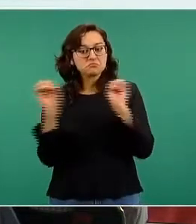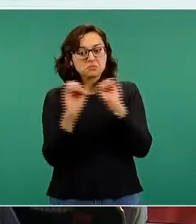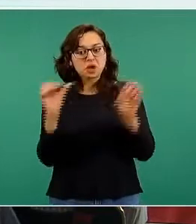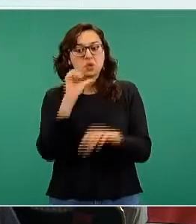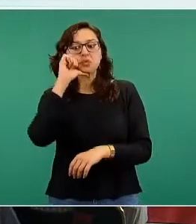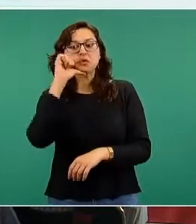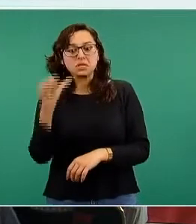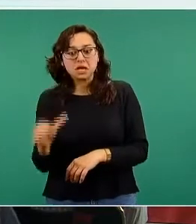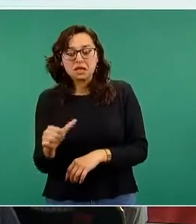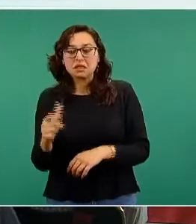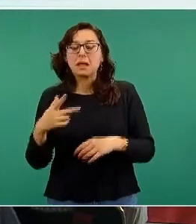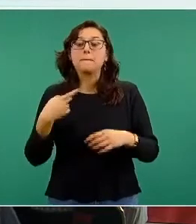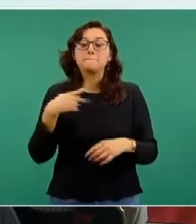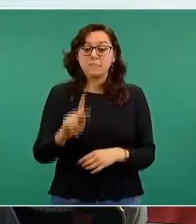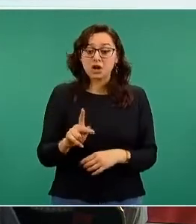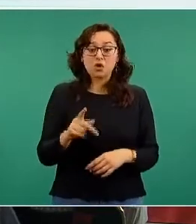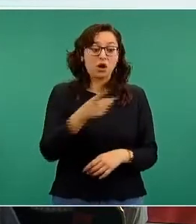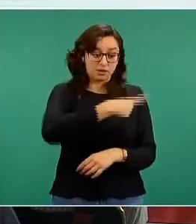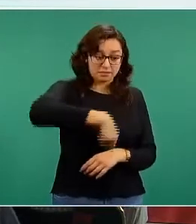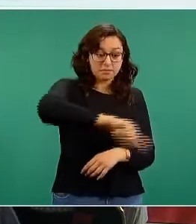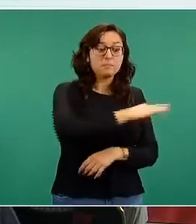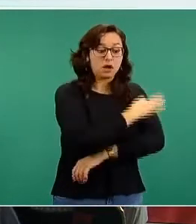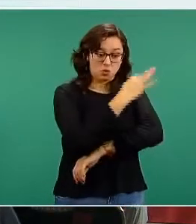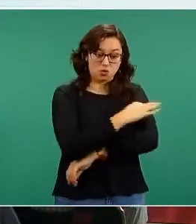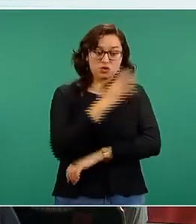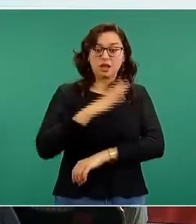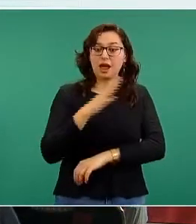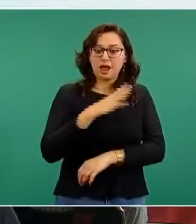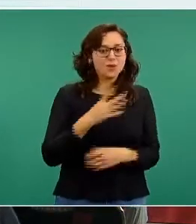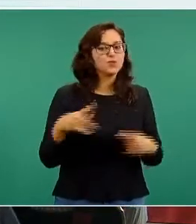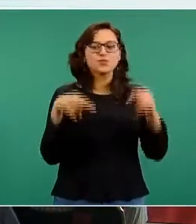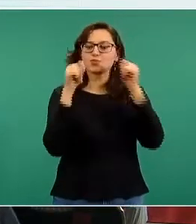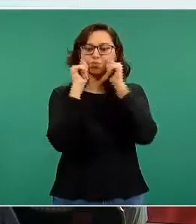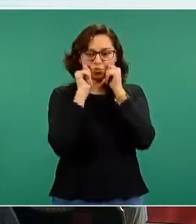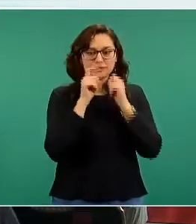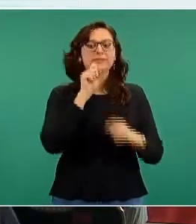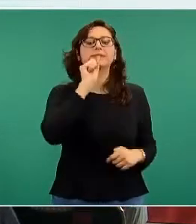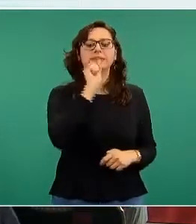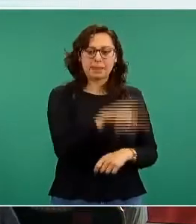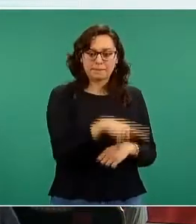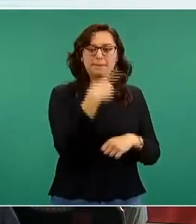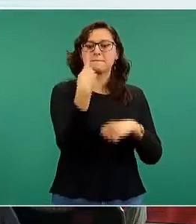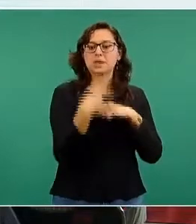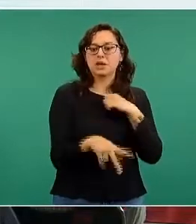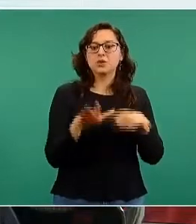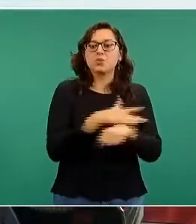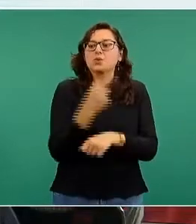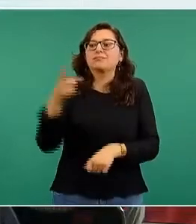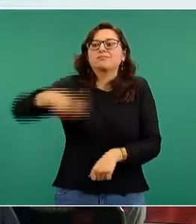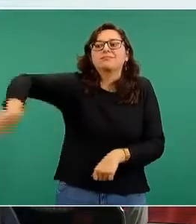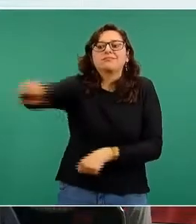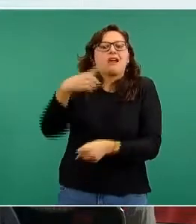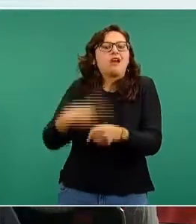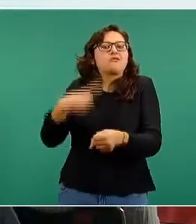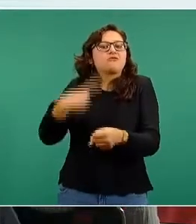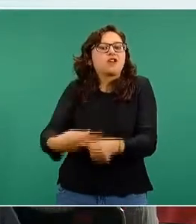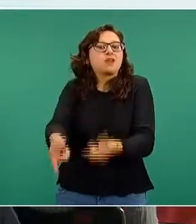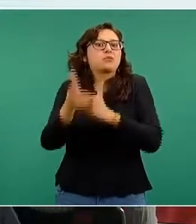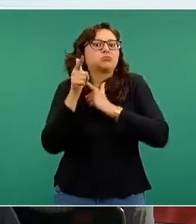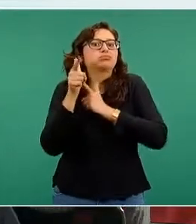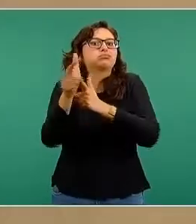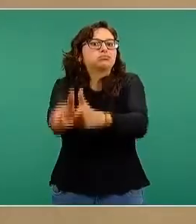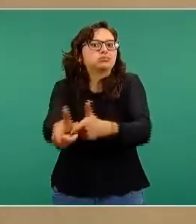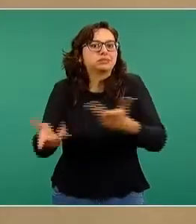pero también incluso para los países que tienen acceso a la vacuna, en la medida en que la epidemia seguirá activa más